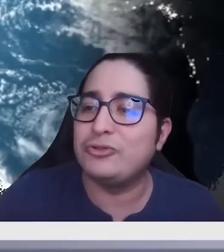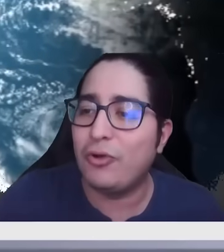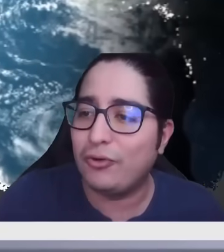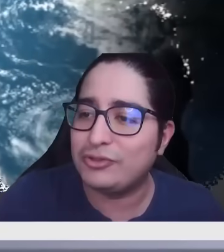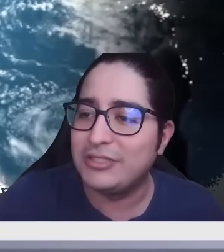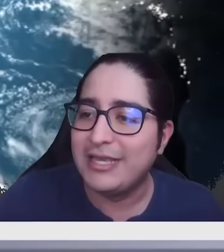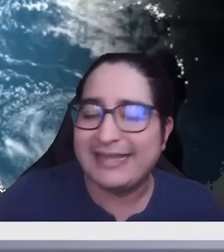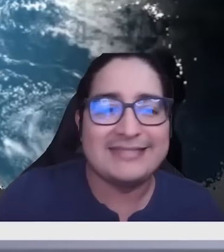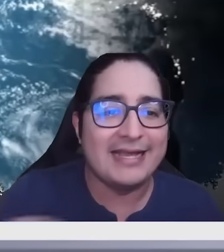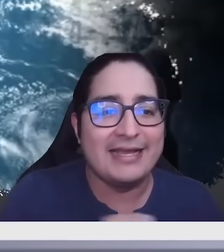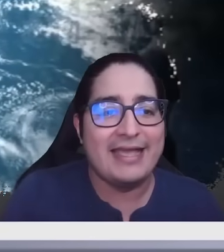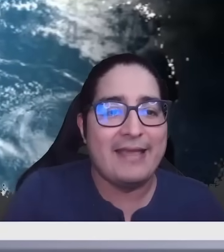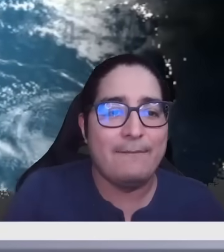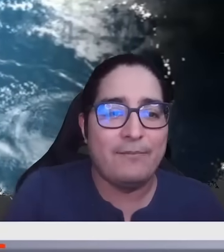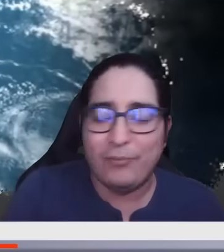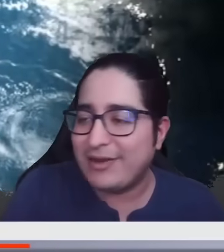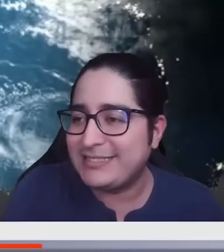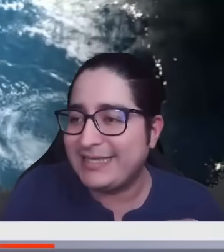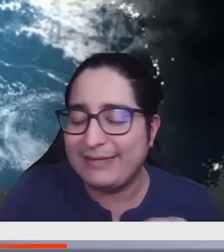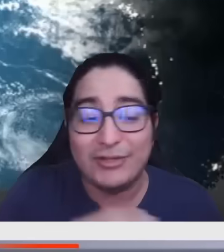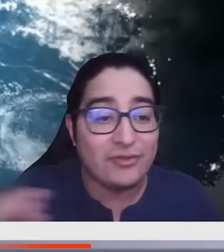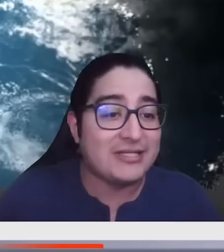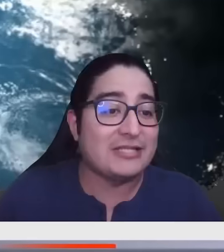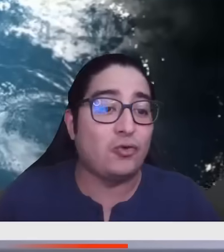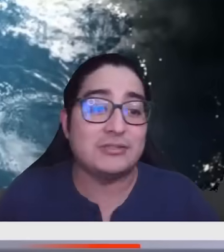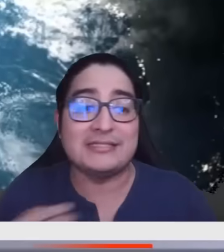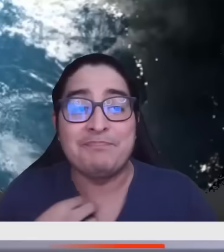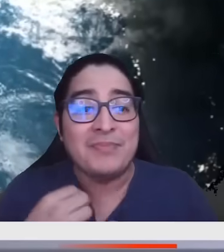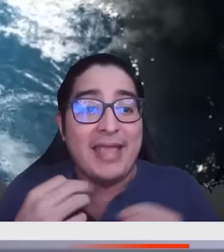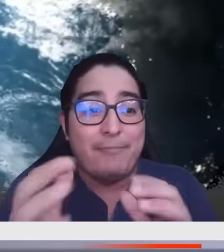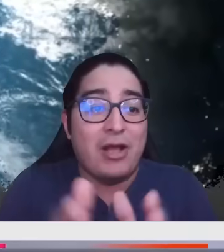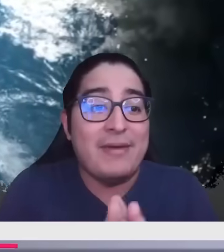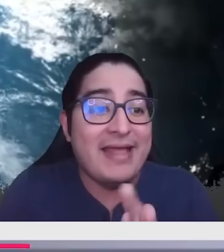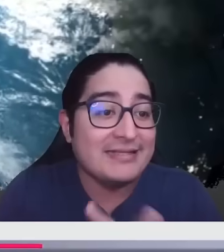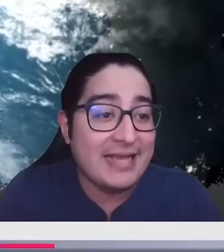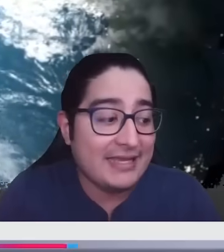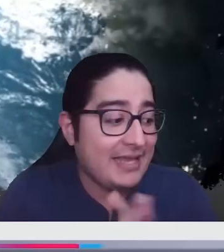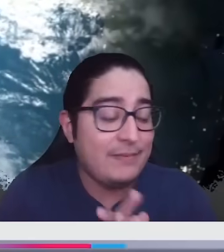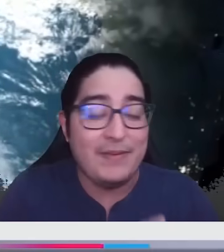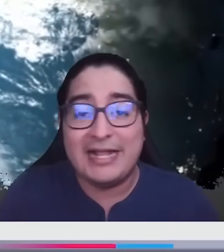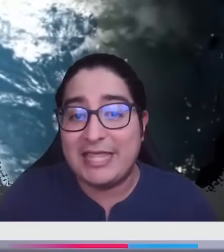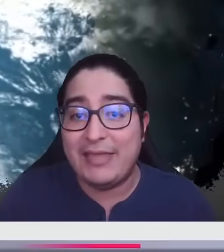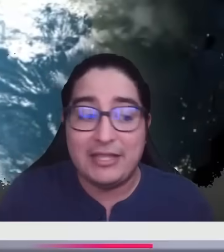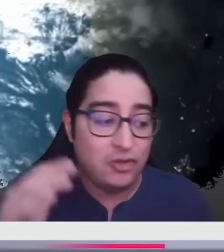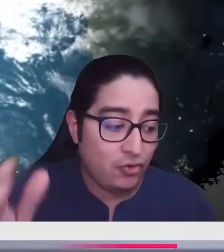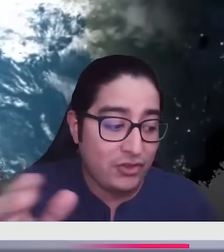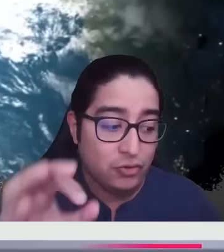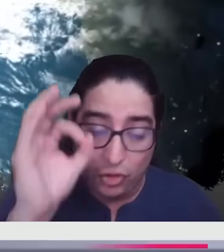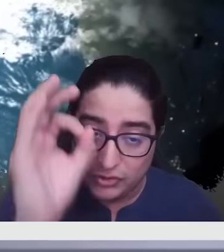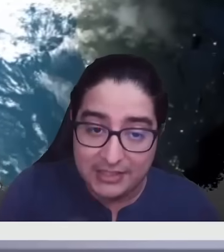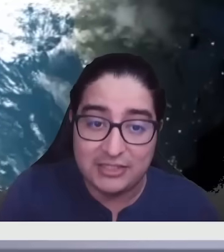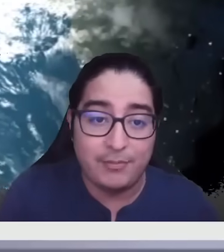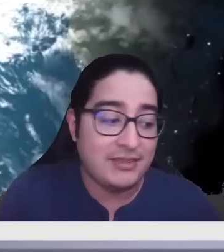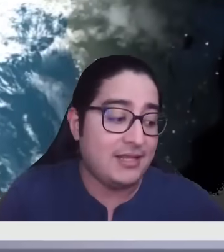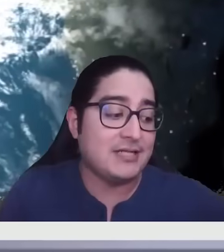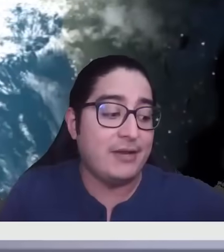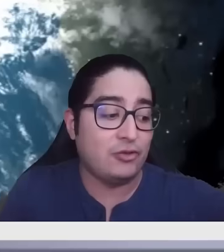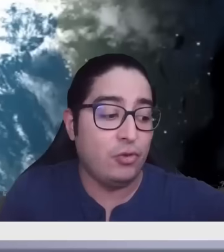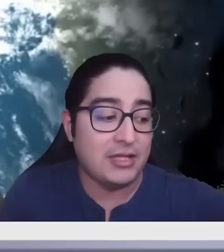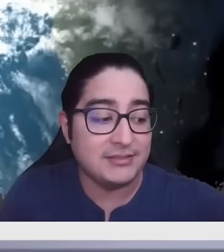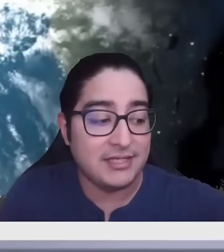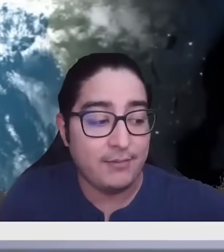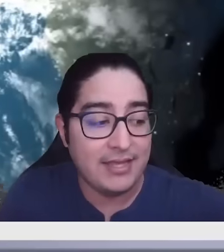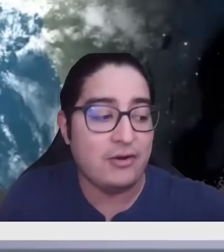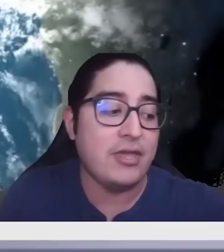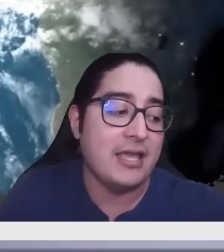están vueltos locos, que están ahora sí que volteándose las cosas. El programa de Alasraki Atypical TV, no lo está diciendo mentiras